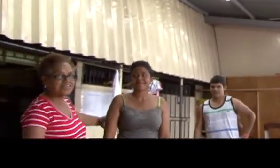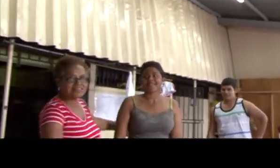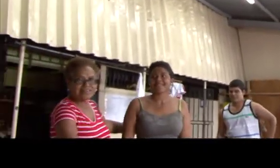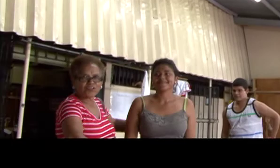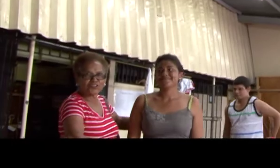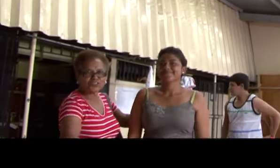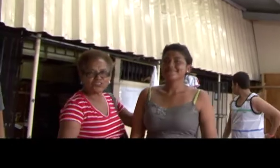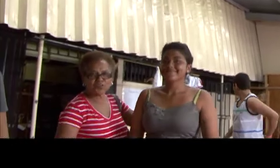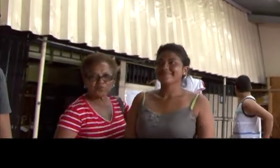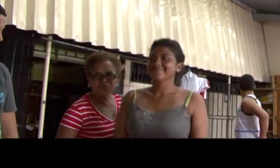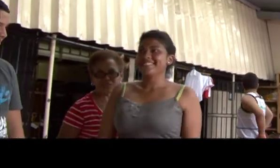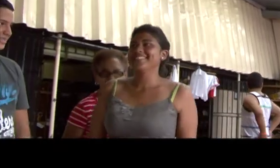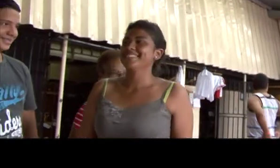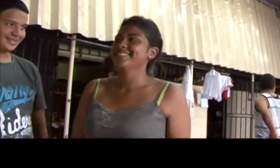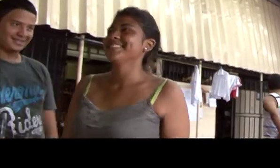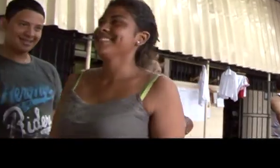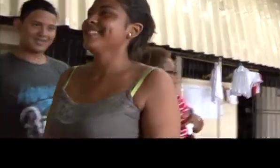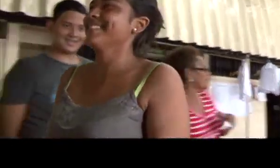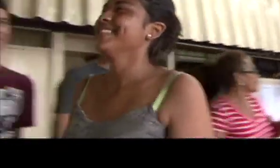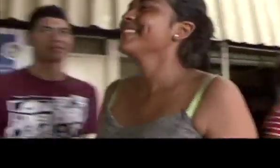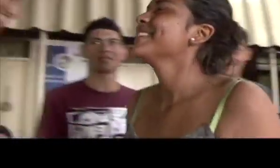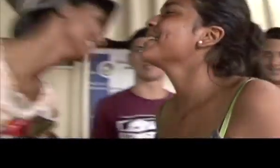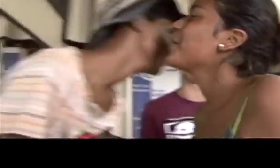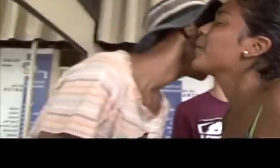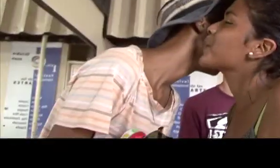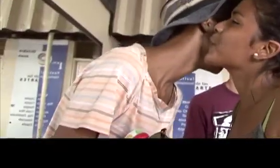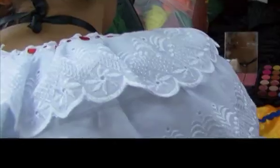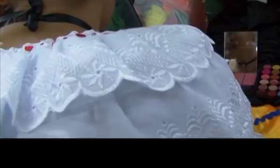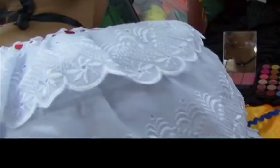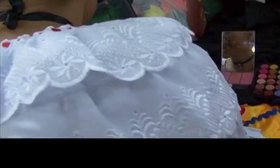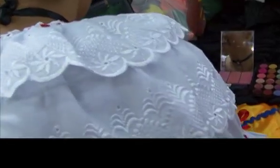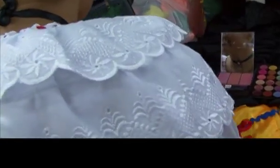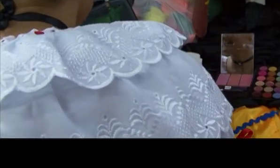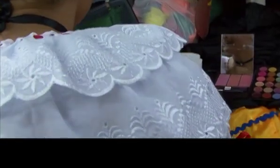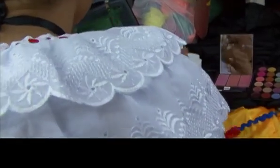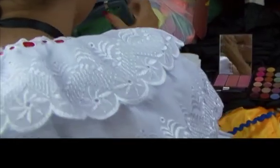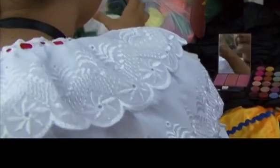Andrea, ves que tiene el cordoncito como la